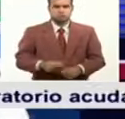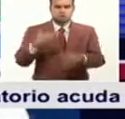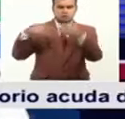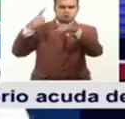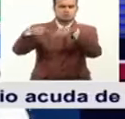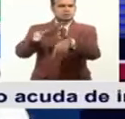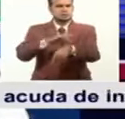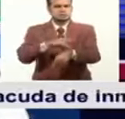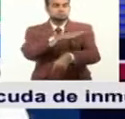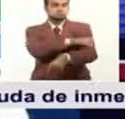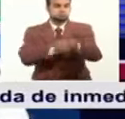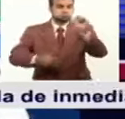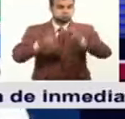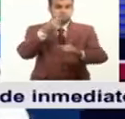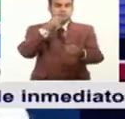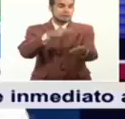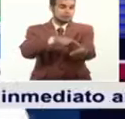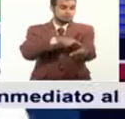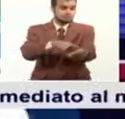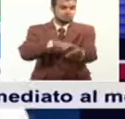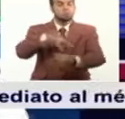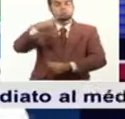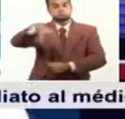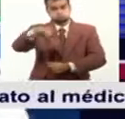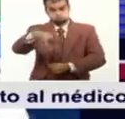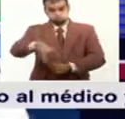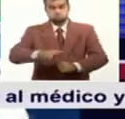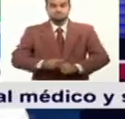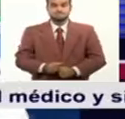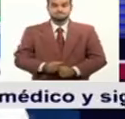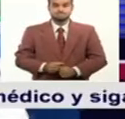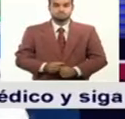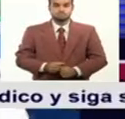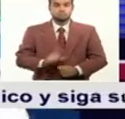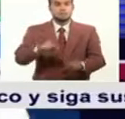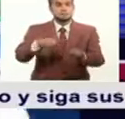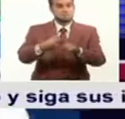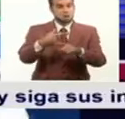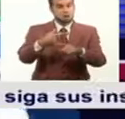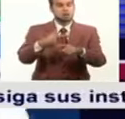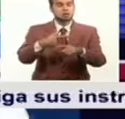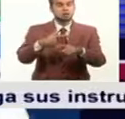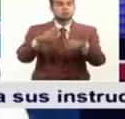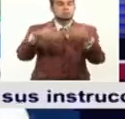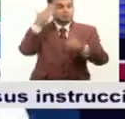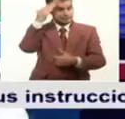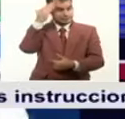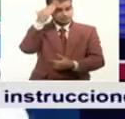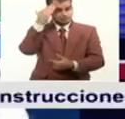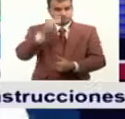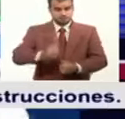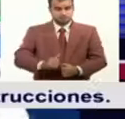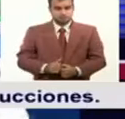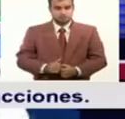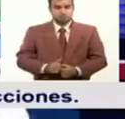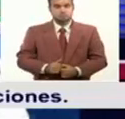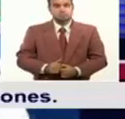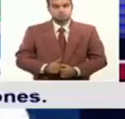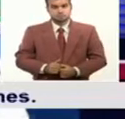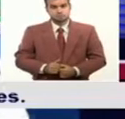mellitus, obesidad y una demencia senil, no obstante no tener una edad tan